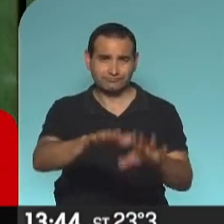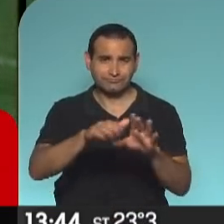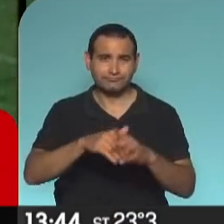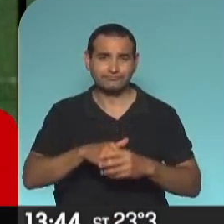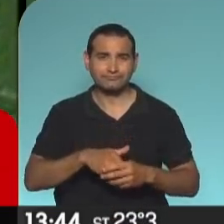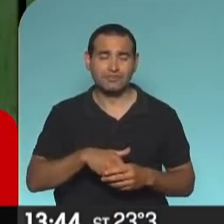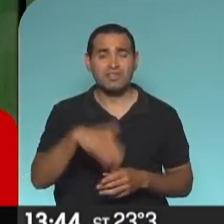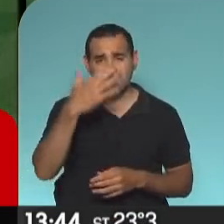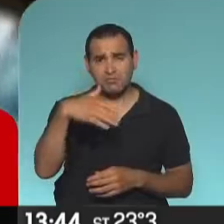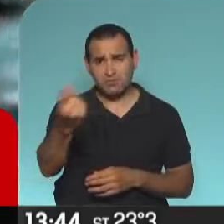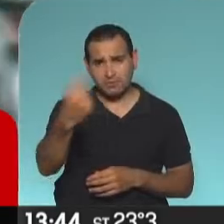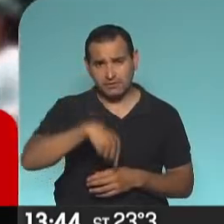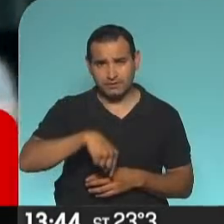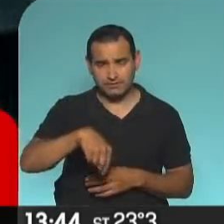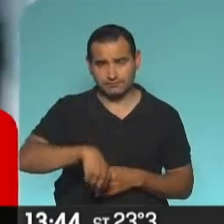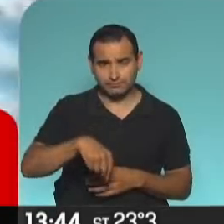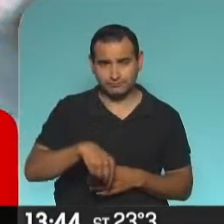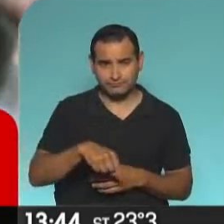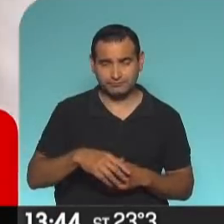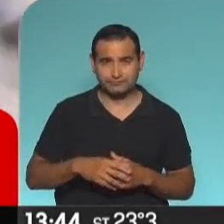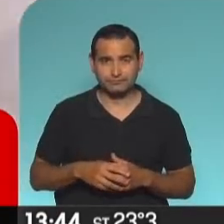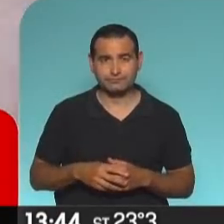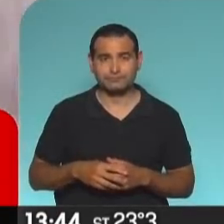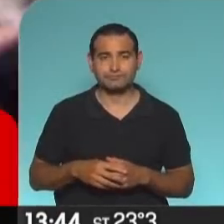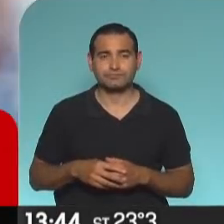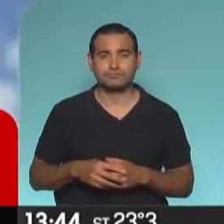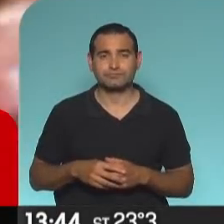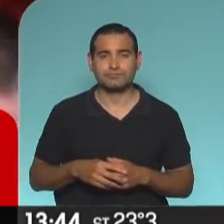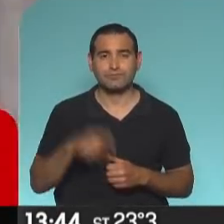invitamos a que vengas, te sumes acá, así te dejamos poder viajar hasta el canal y sumar.